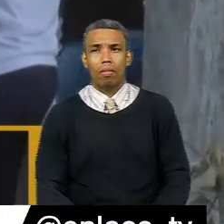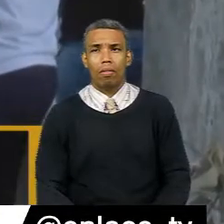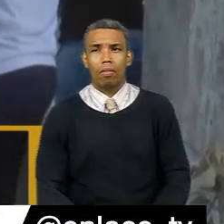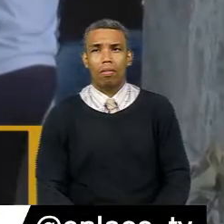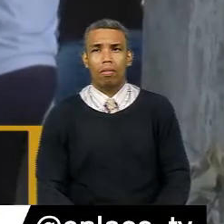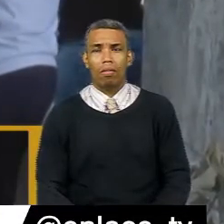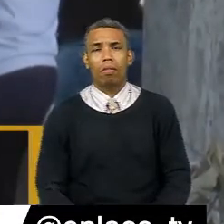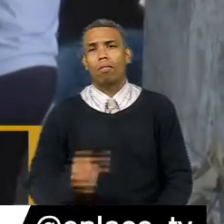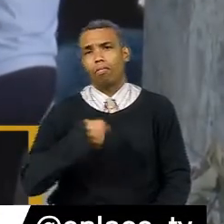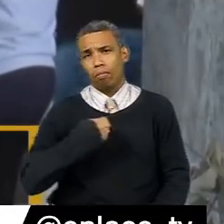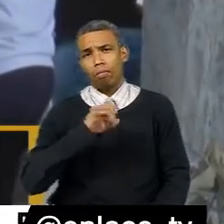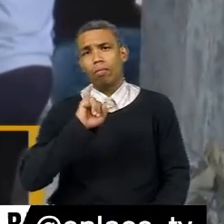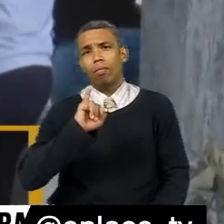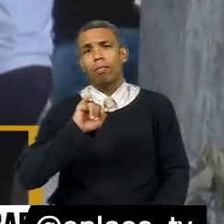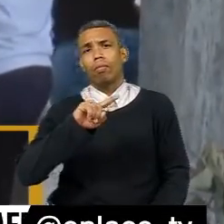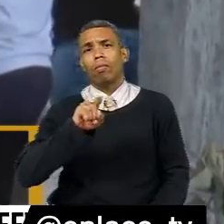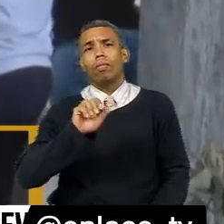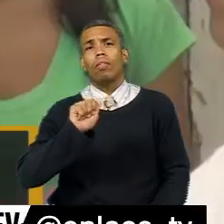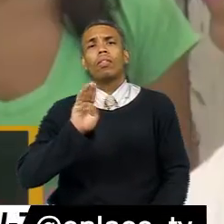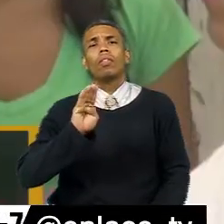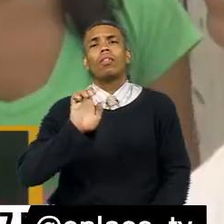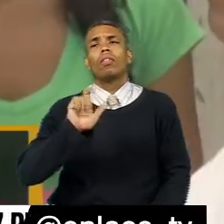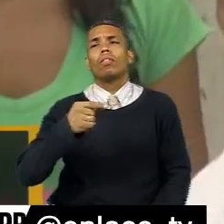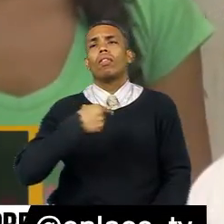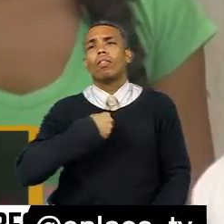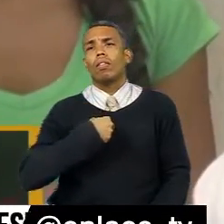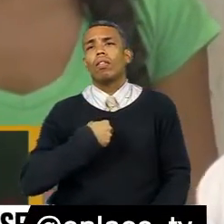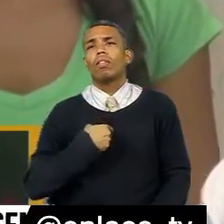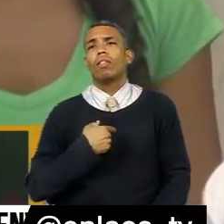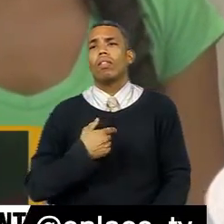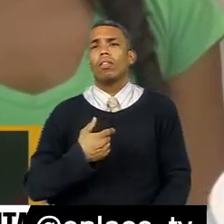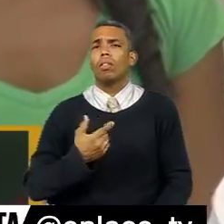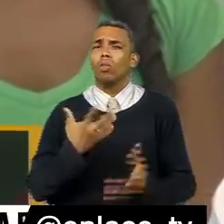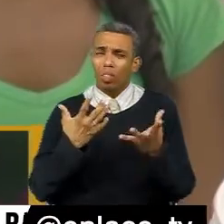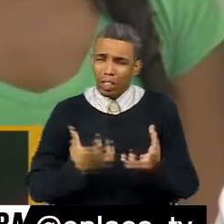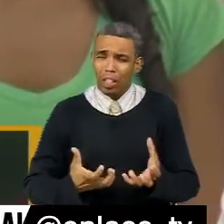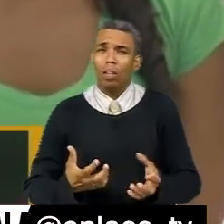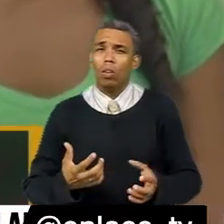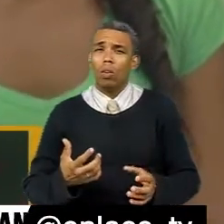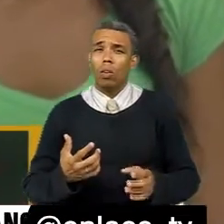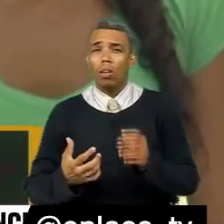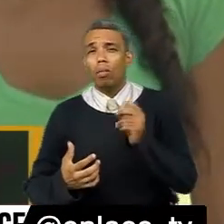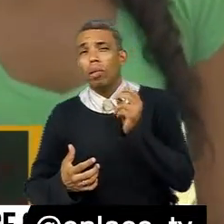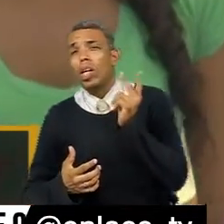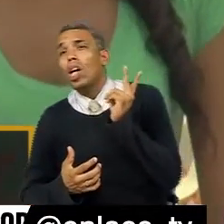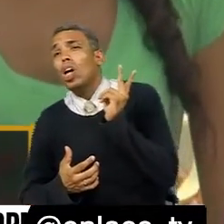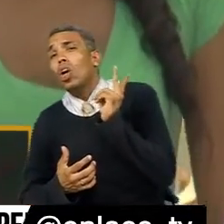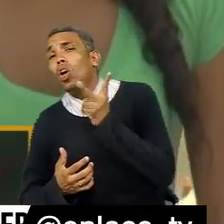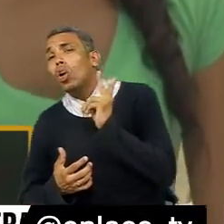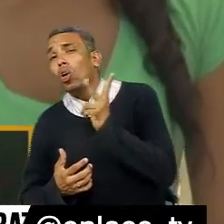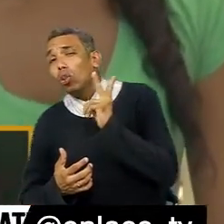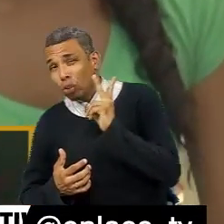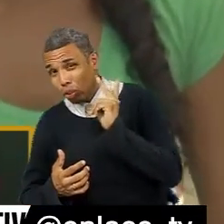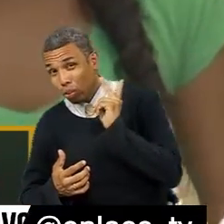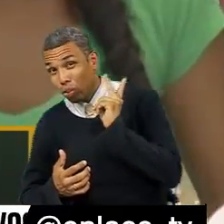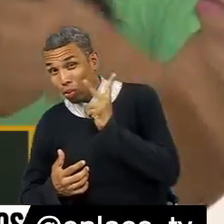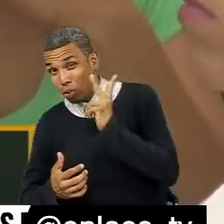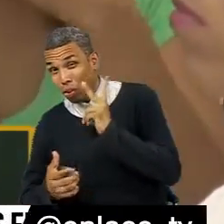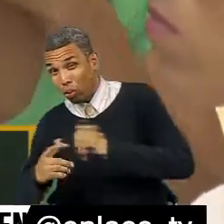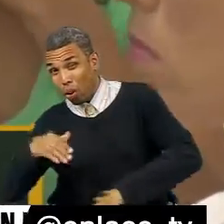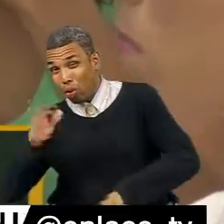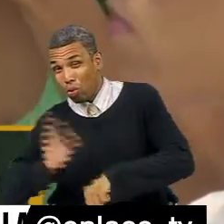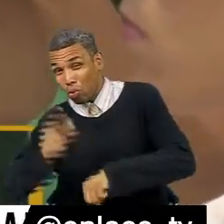Márquez. Yo quisiera que haya justicia. Lo que le hicieron a mi mamá me parece mucho impune. Que